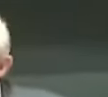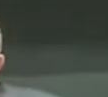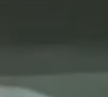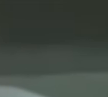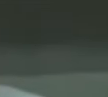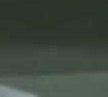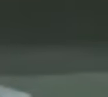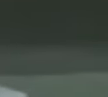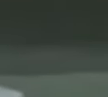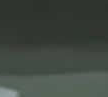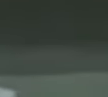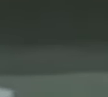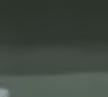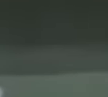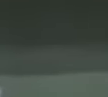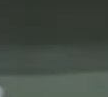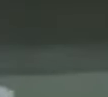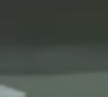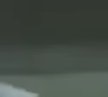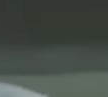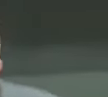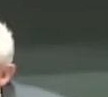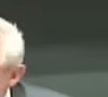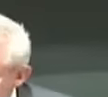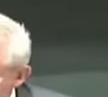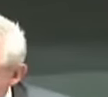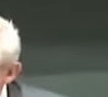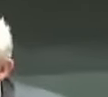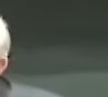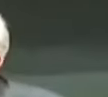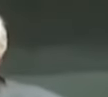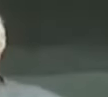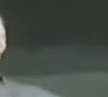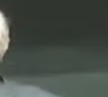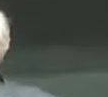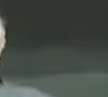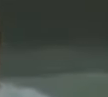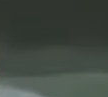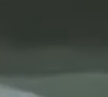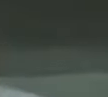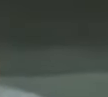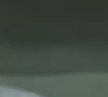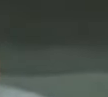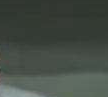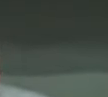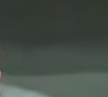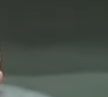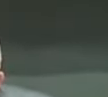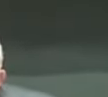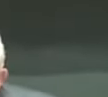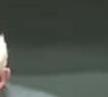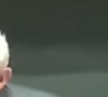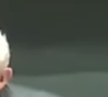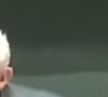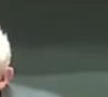Dios. Pero la bendición de escuchar esa voz trae consigo la